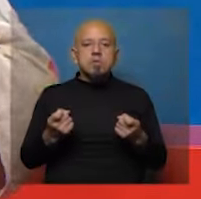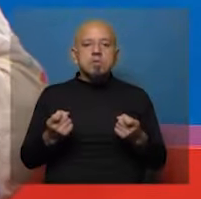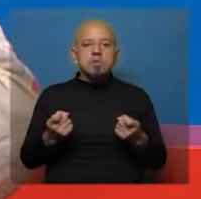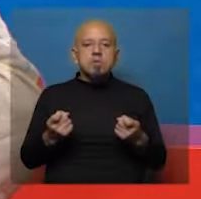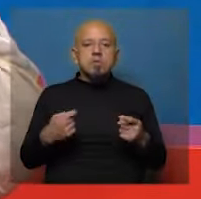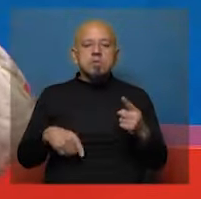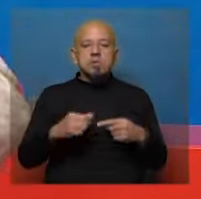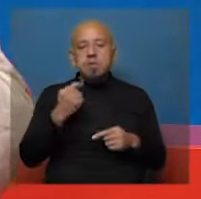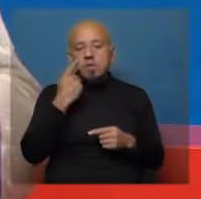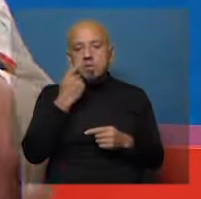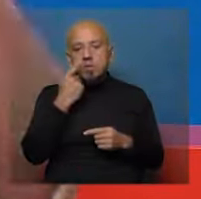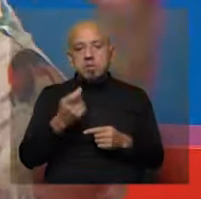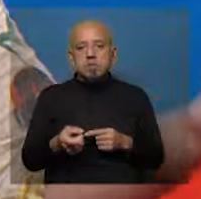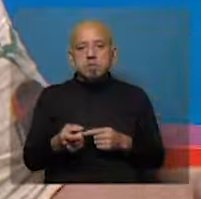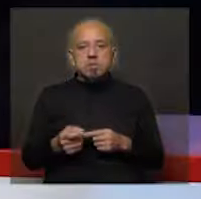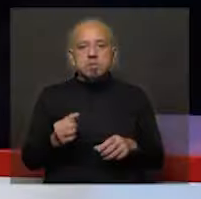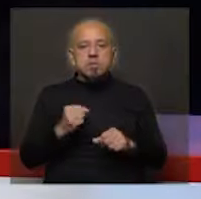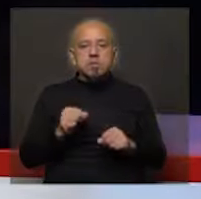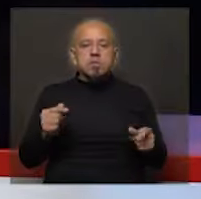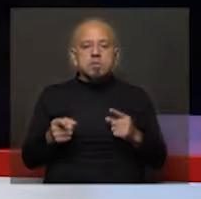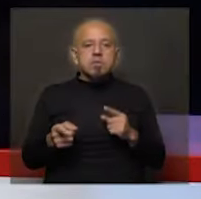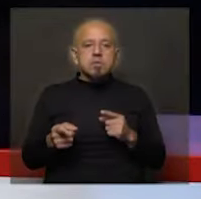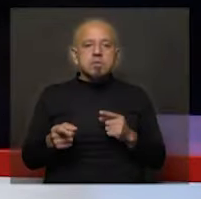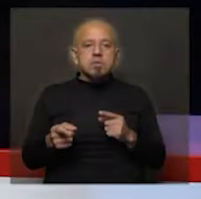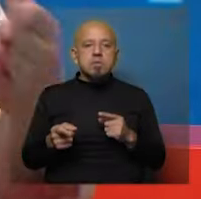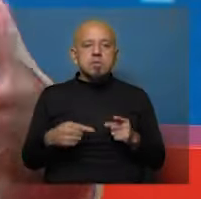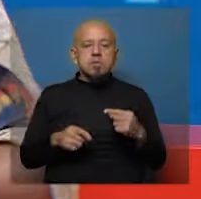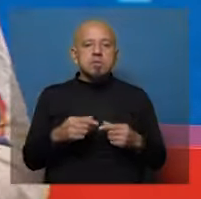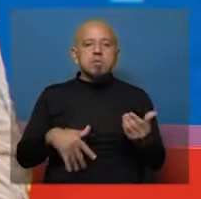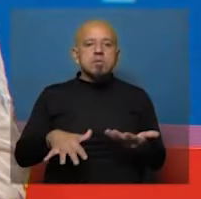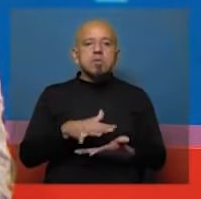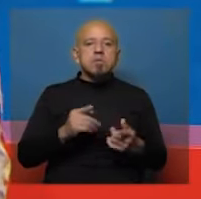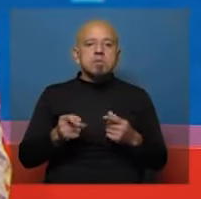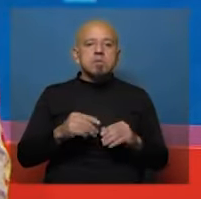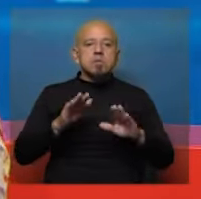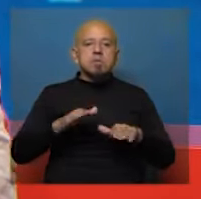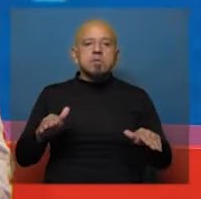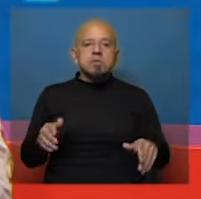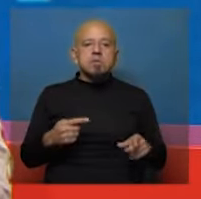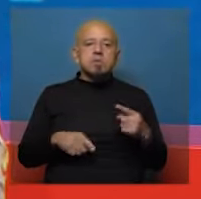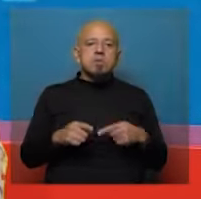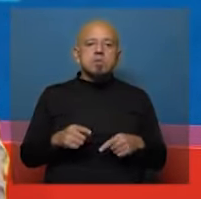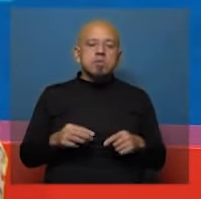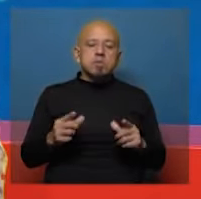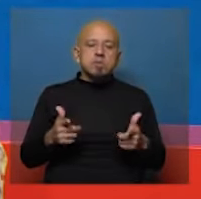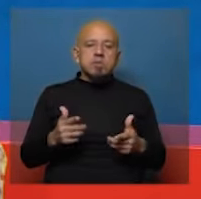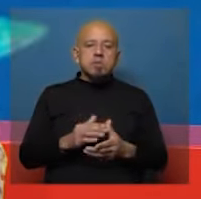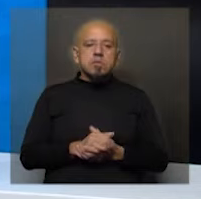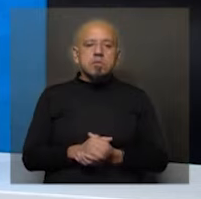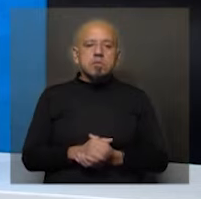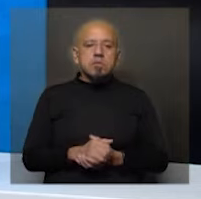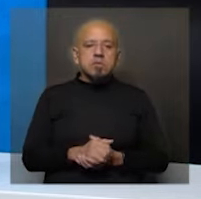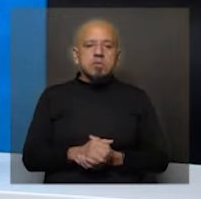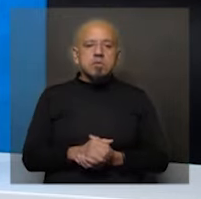atender al varón que logren atender a los niños ver en qué situación están esos niños y eso no no sucede